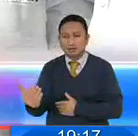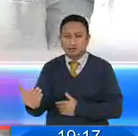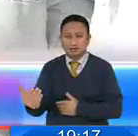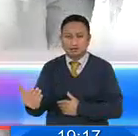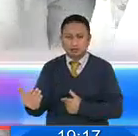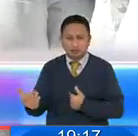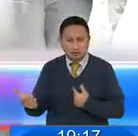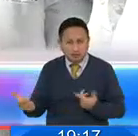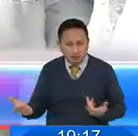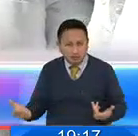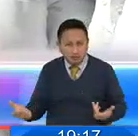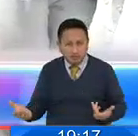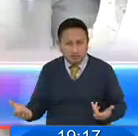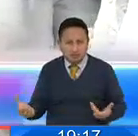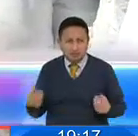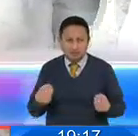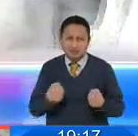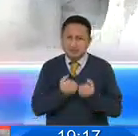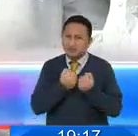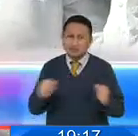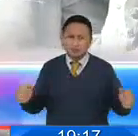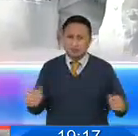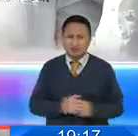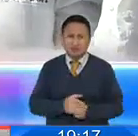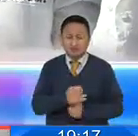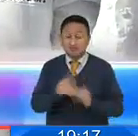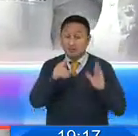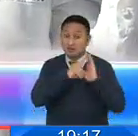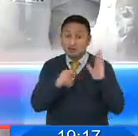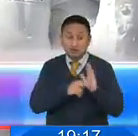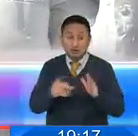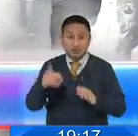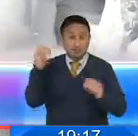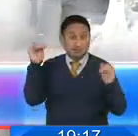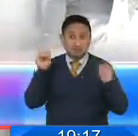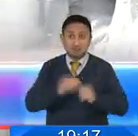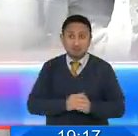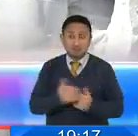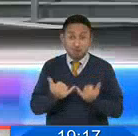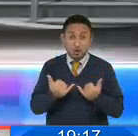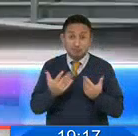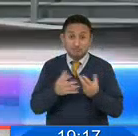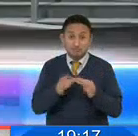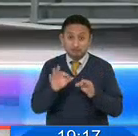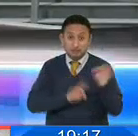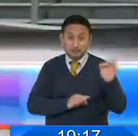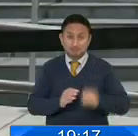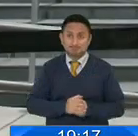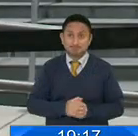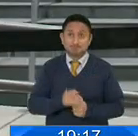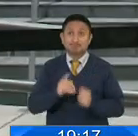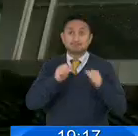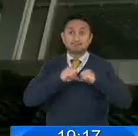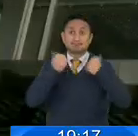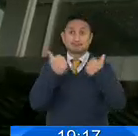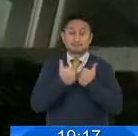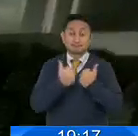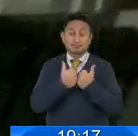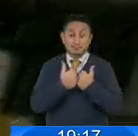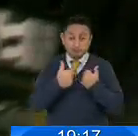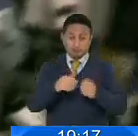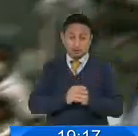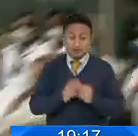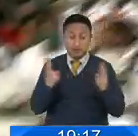señor? ¡Imposible! Esa normativa tiene que ser derogada de forma inmediata. La Asamblea y los gremios de la salud esperan un encuentro